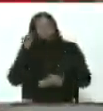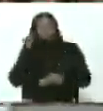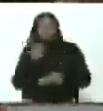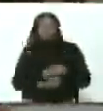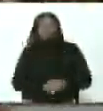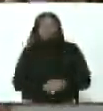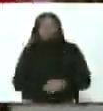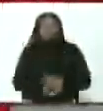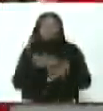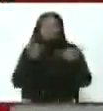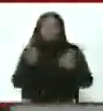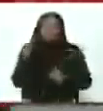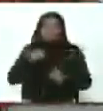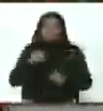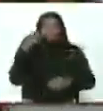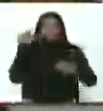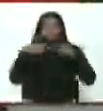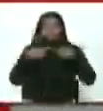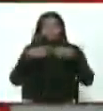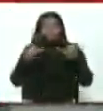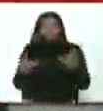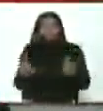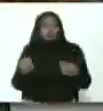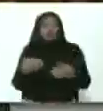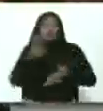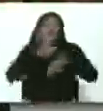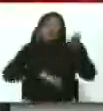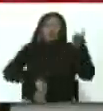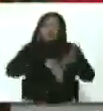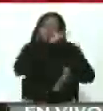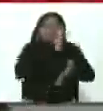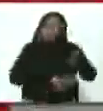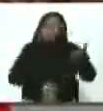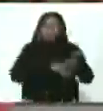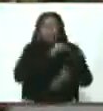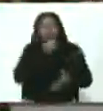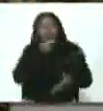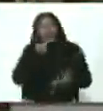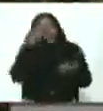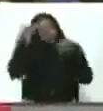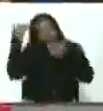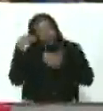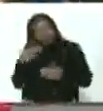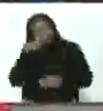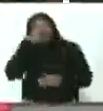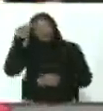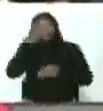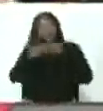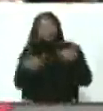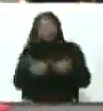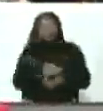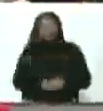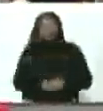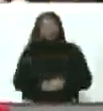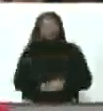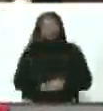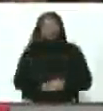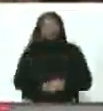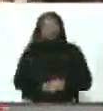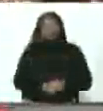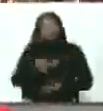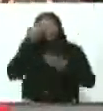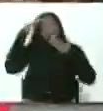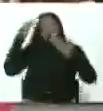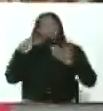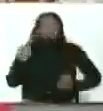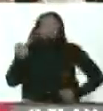Ahora sí, vamos a enviarle desde Barcelona un saludo al hermano Nicolás Maduro. ¡Saludo